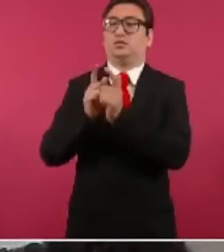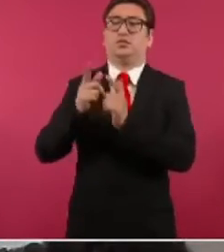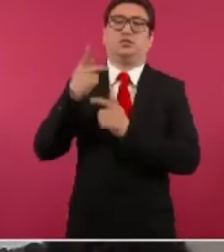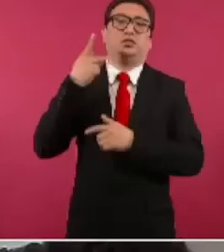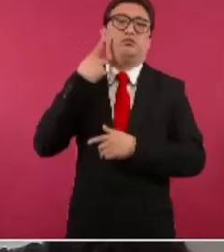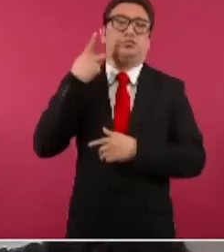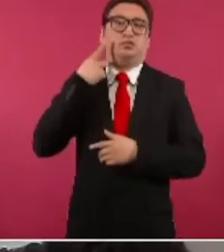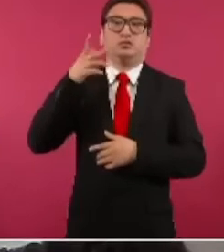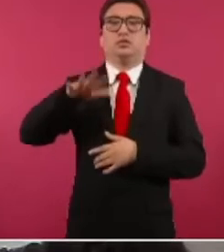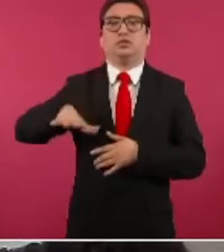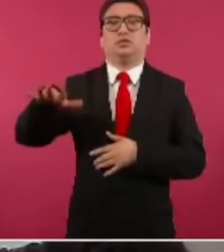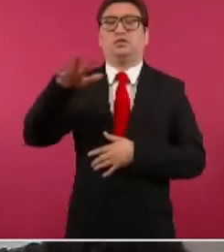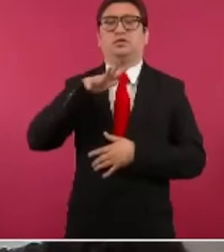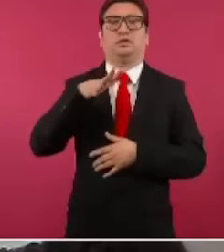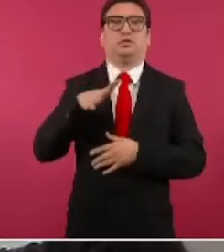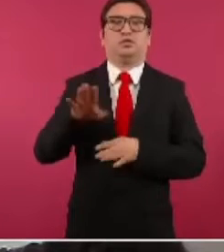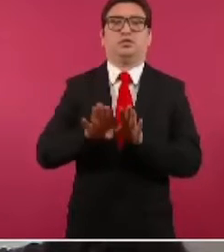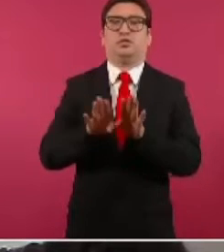políticas,